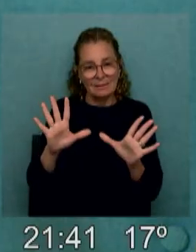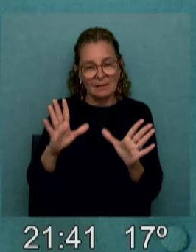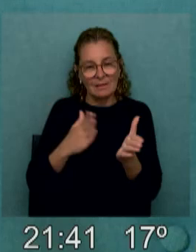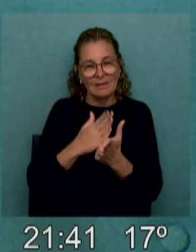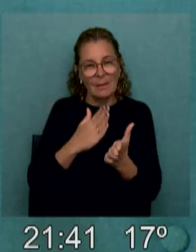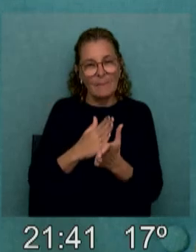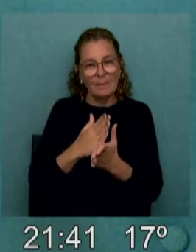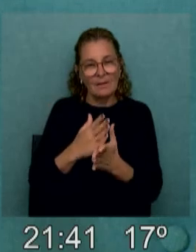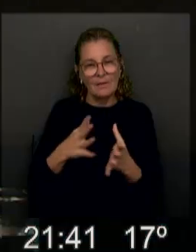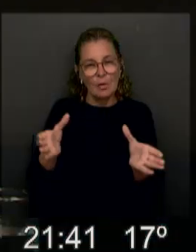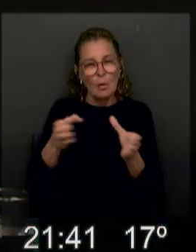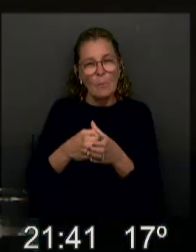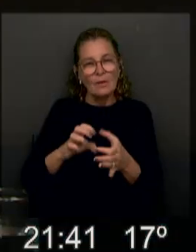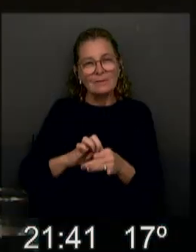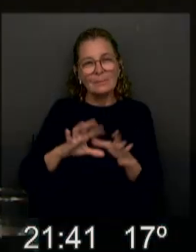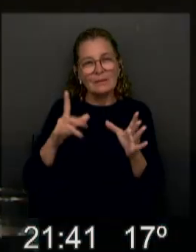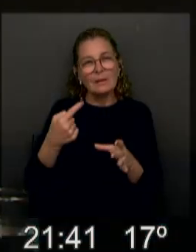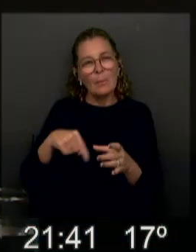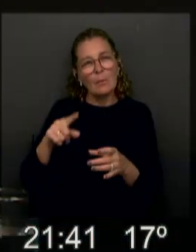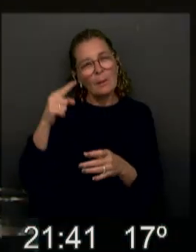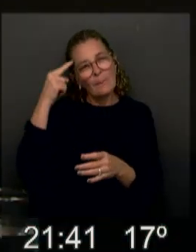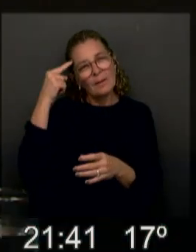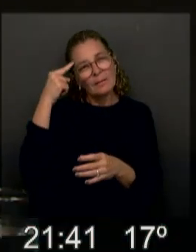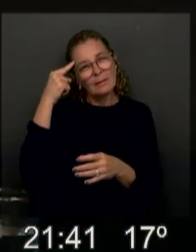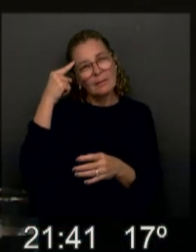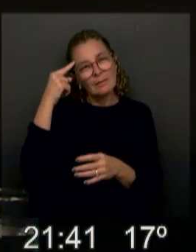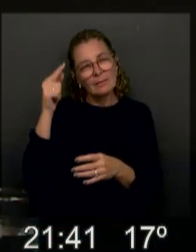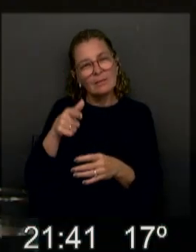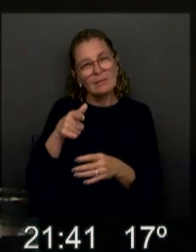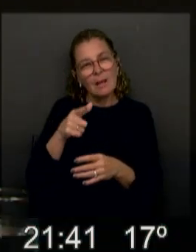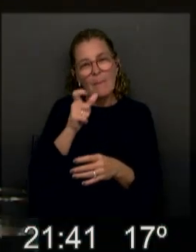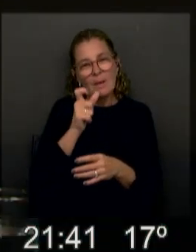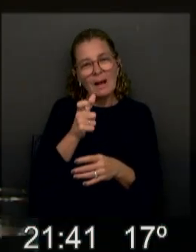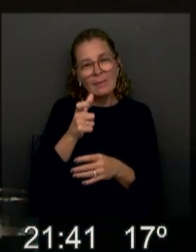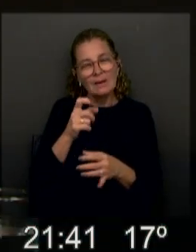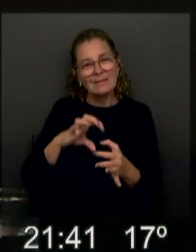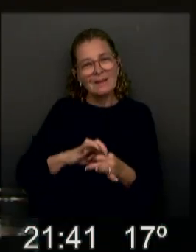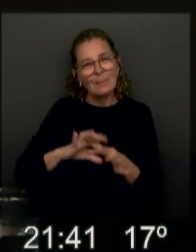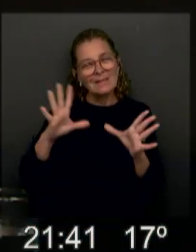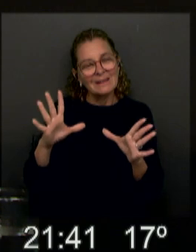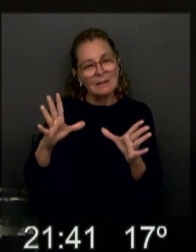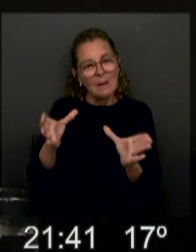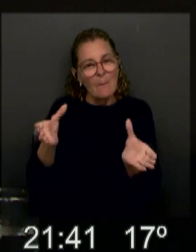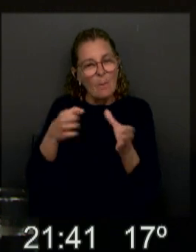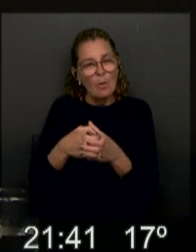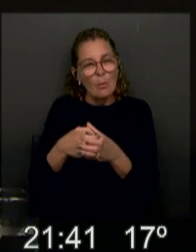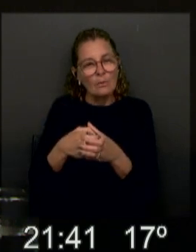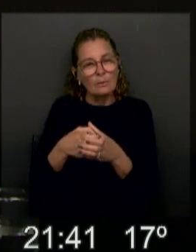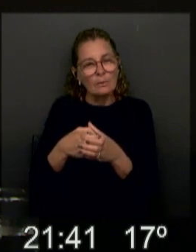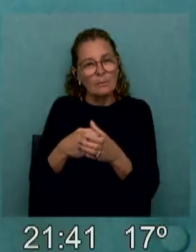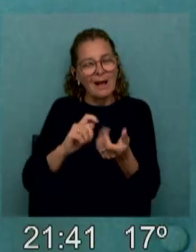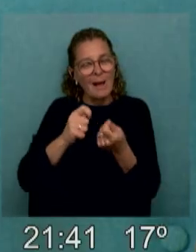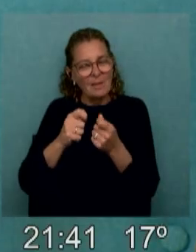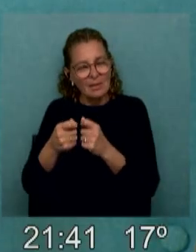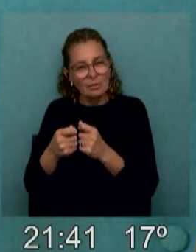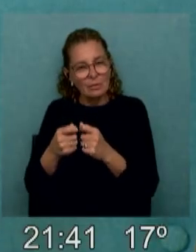banda independiente. Y después pensaba si esa palabra, ser una banda independiente, ha ido mutando